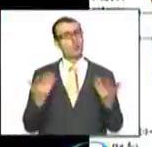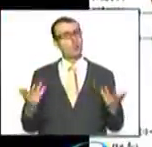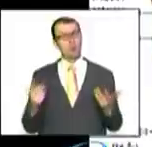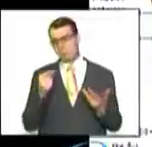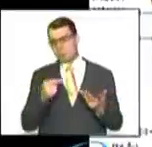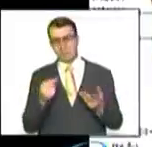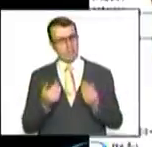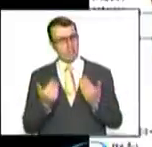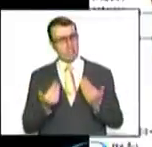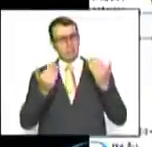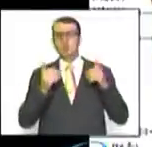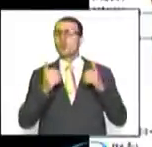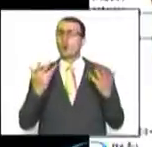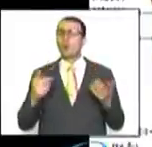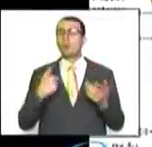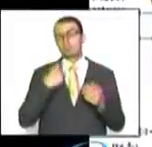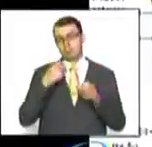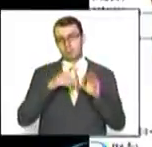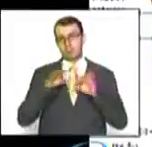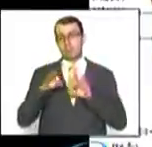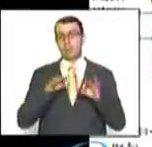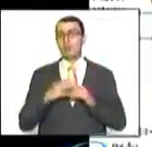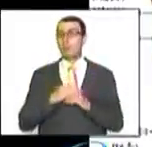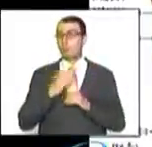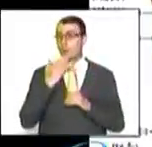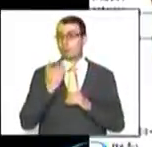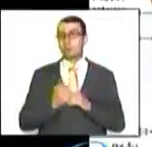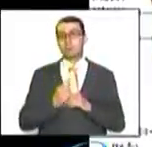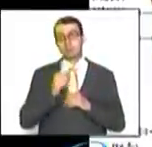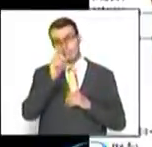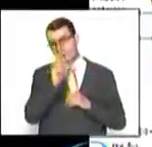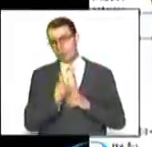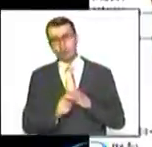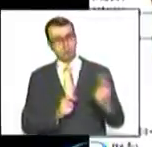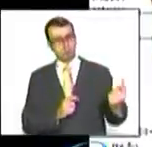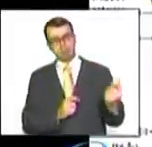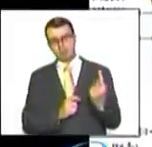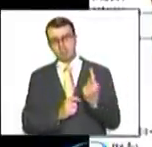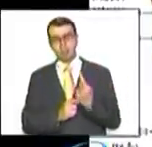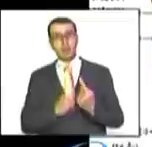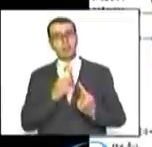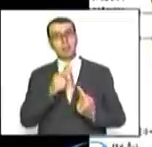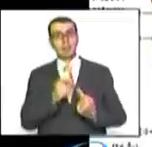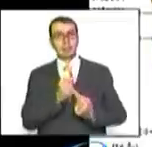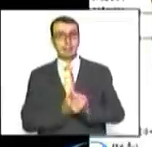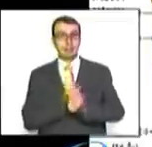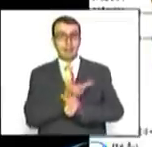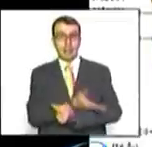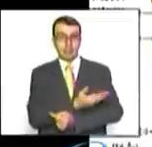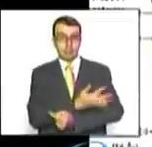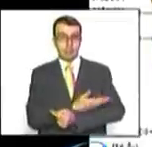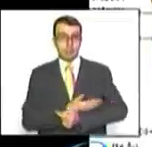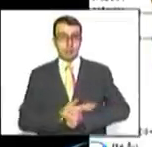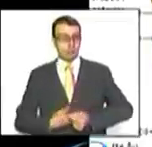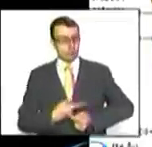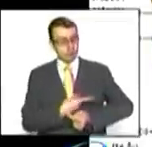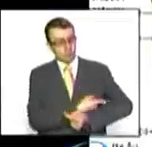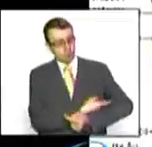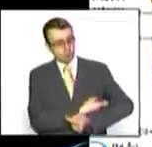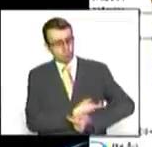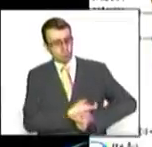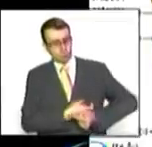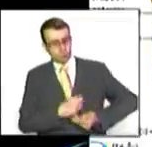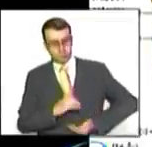el plasma rico en plaquetas. A la persona se le saca o se le extrae sangre. Esa sangre se